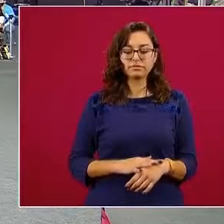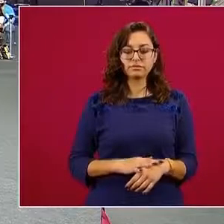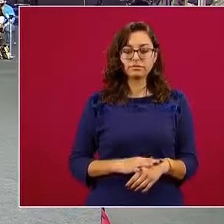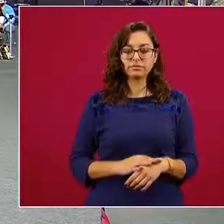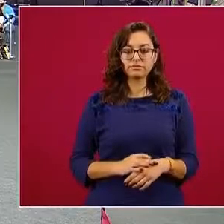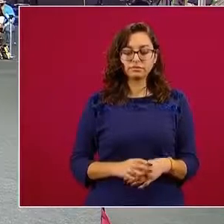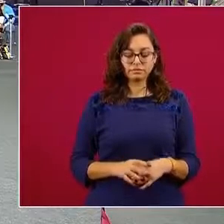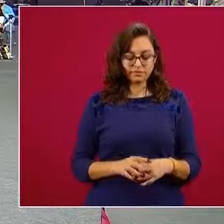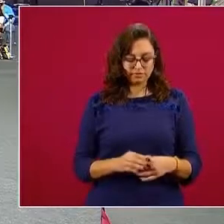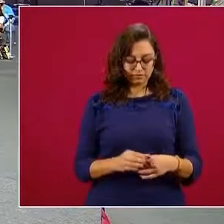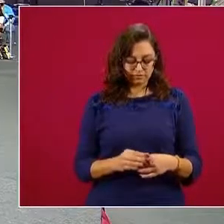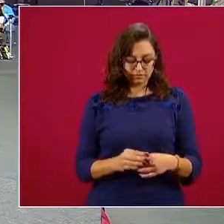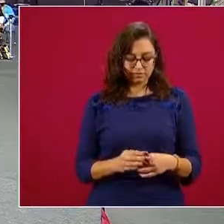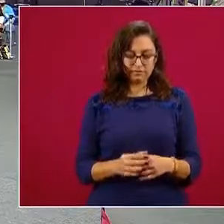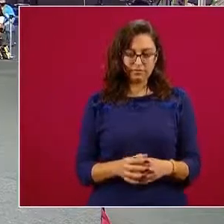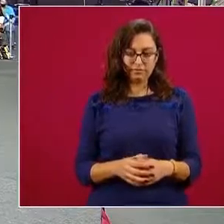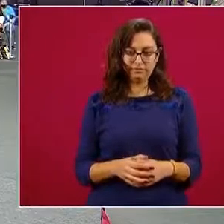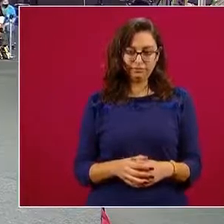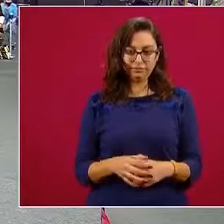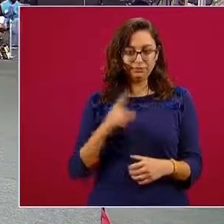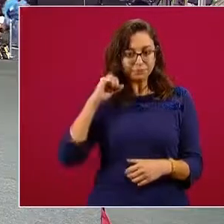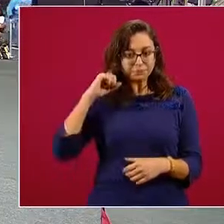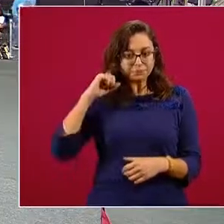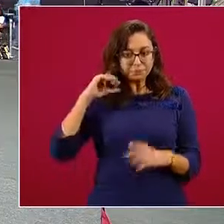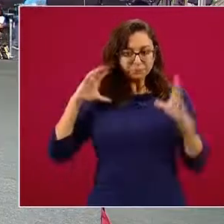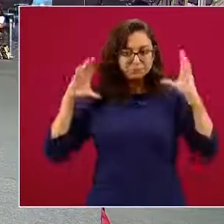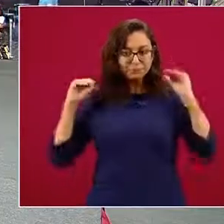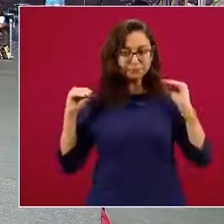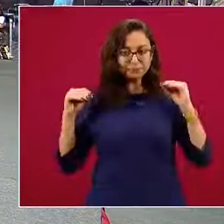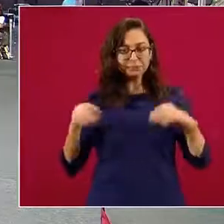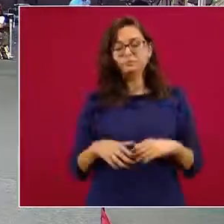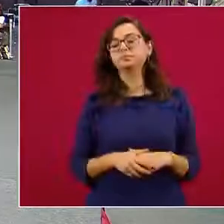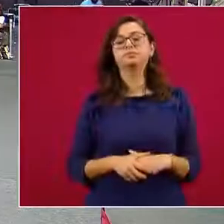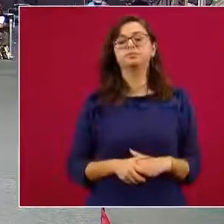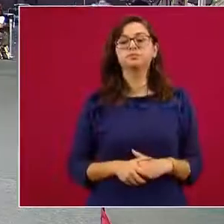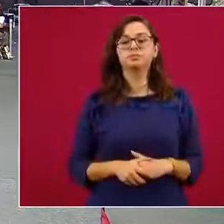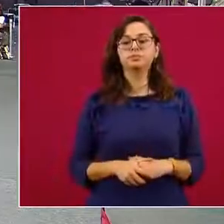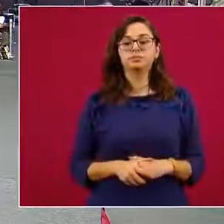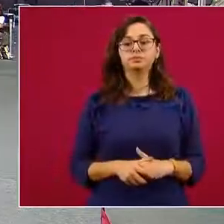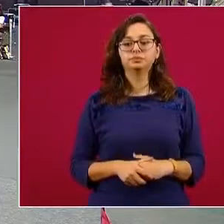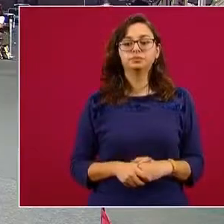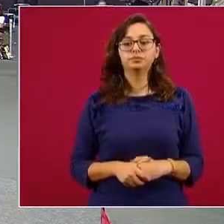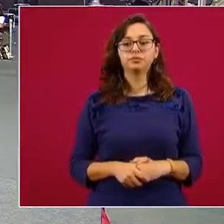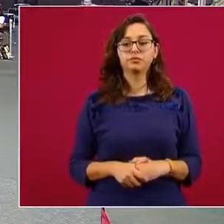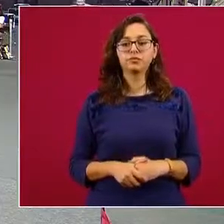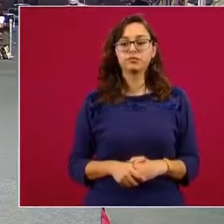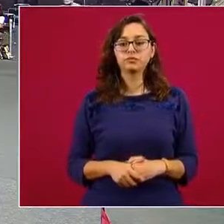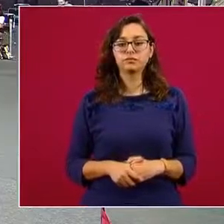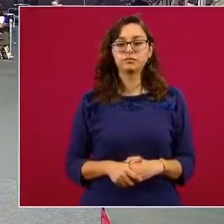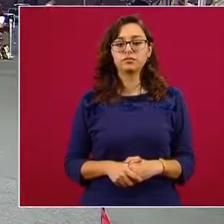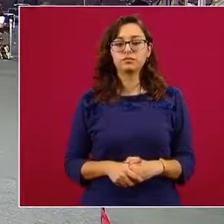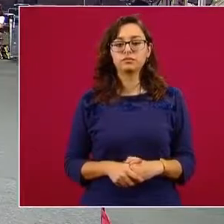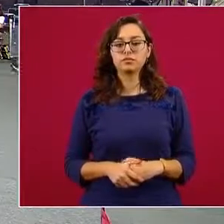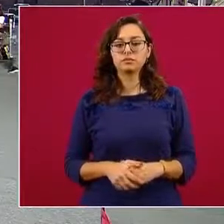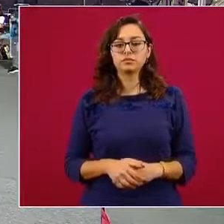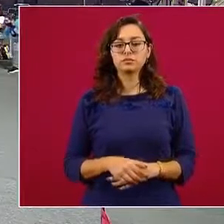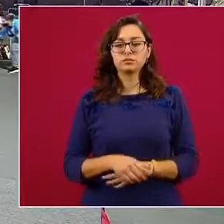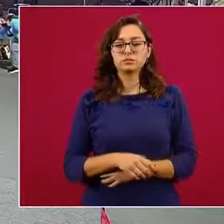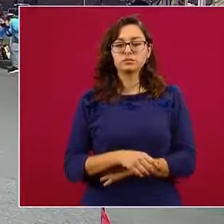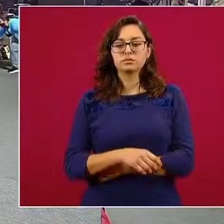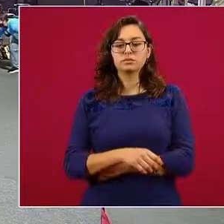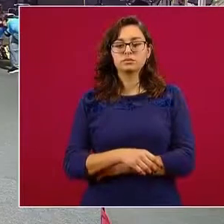Jaime de Querétaro. Para la titular de mujeres, de las cifras que nos presentó, la cuestión del porcentaje